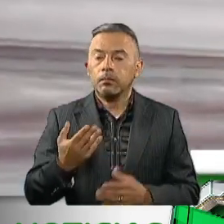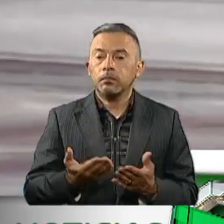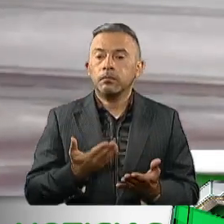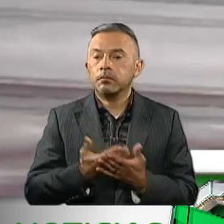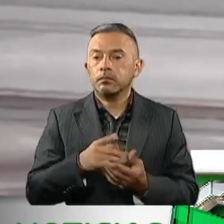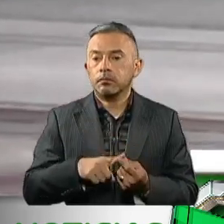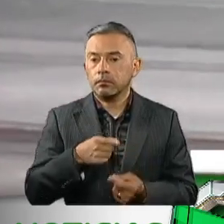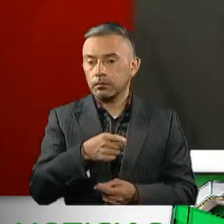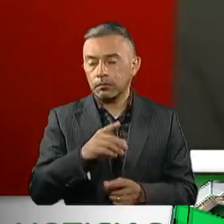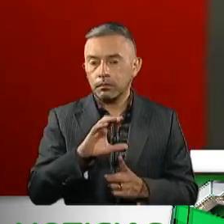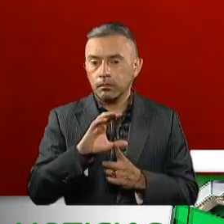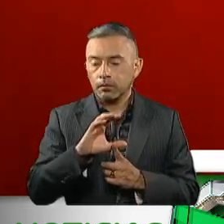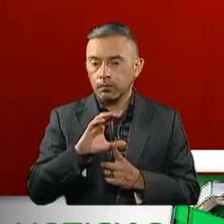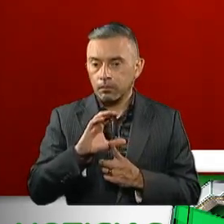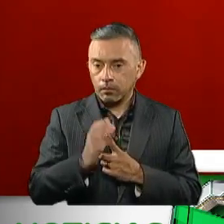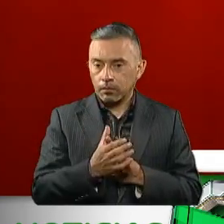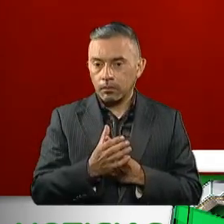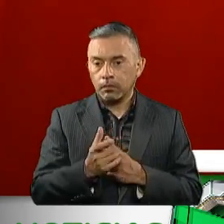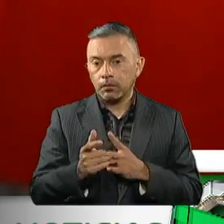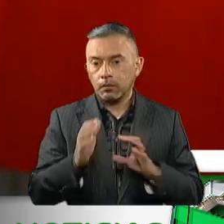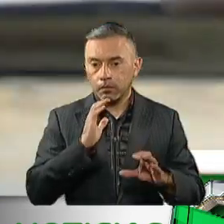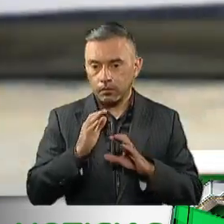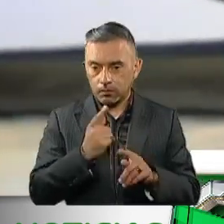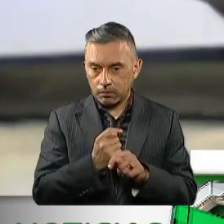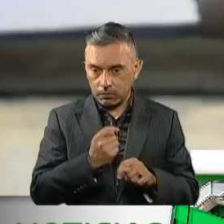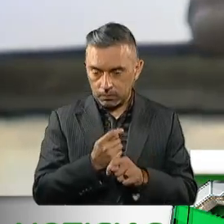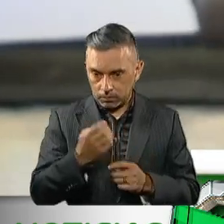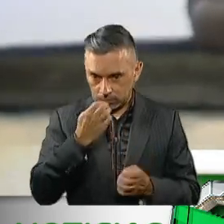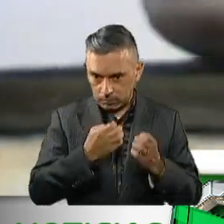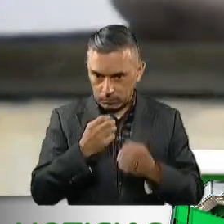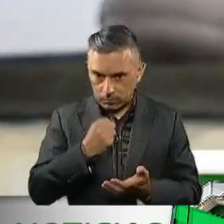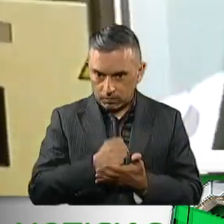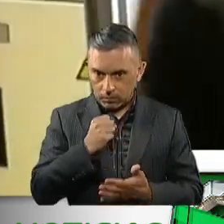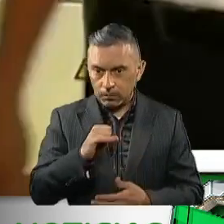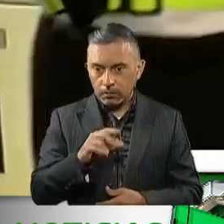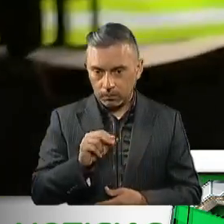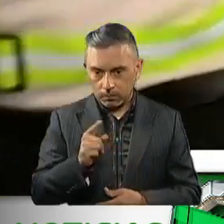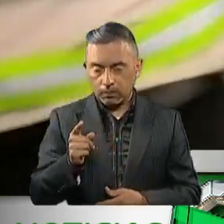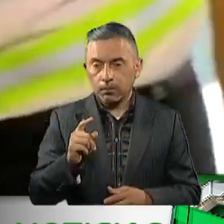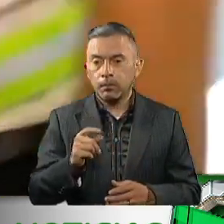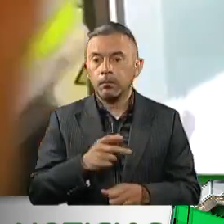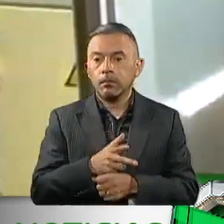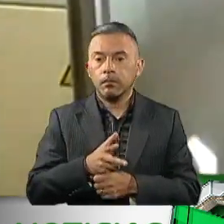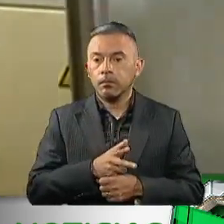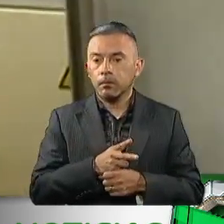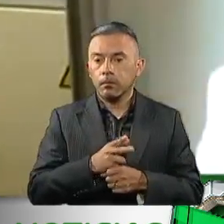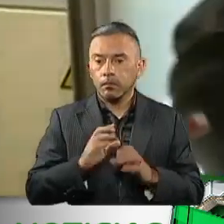Comisión de Comunicaciones y Transportes. Informó para Noticias del Congreso Juan Pablo Guerrero.